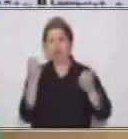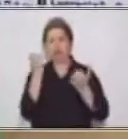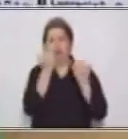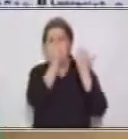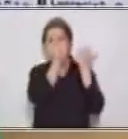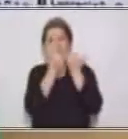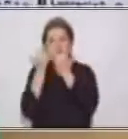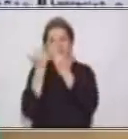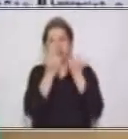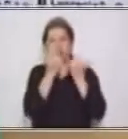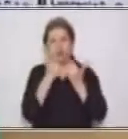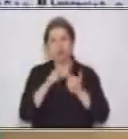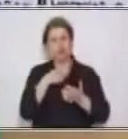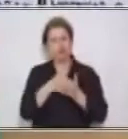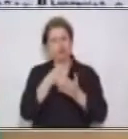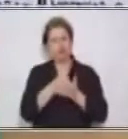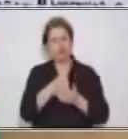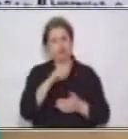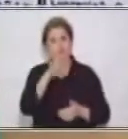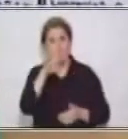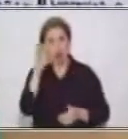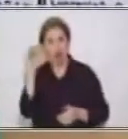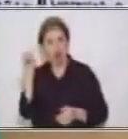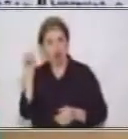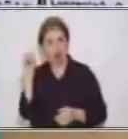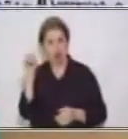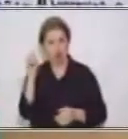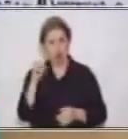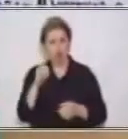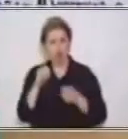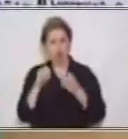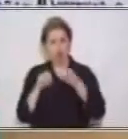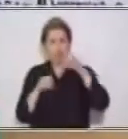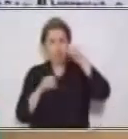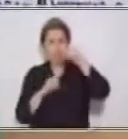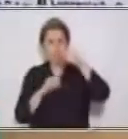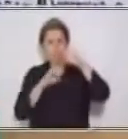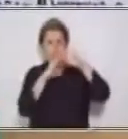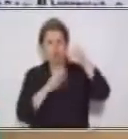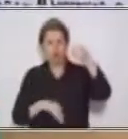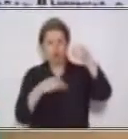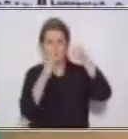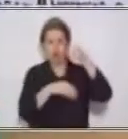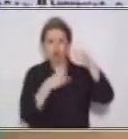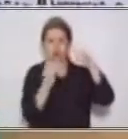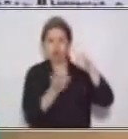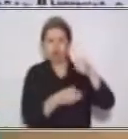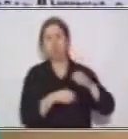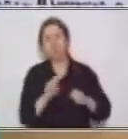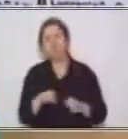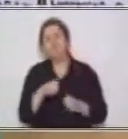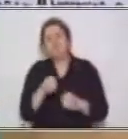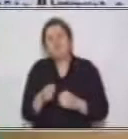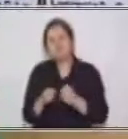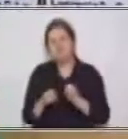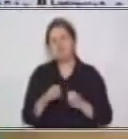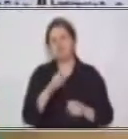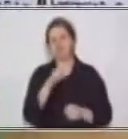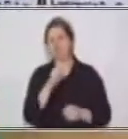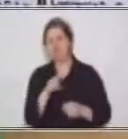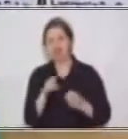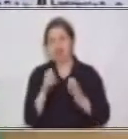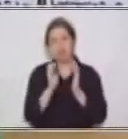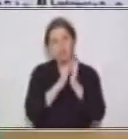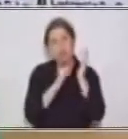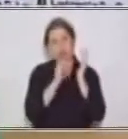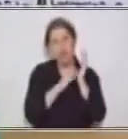40. La piña valía 3 por 10 y gastó 30. Las naranjas estaban a 6